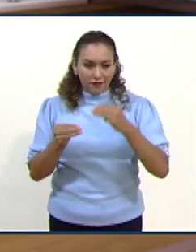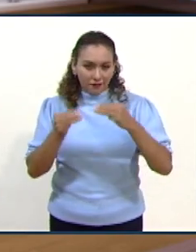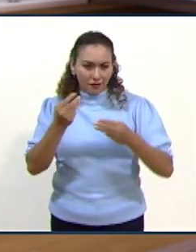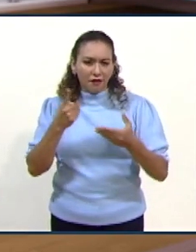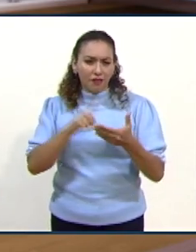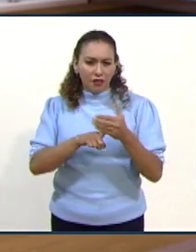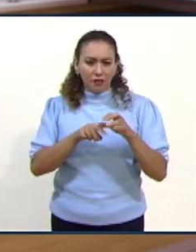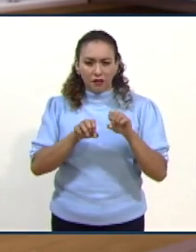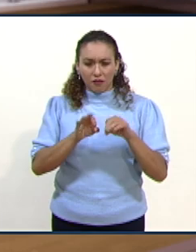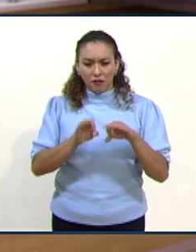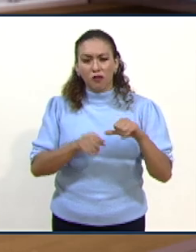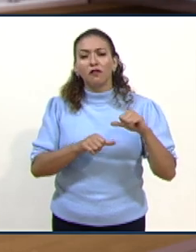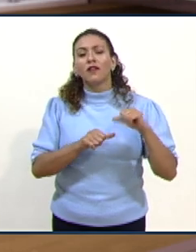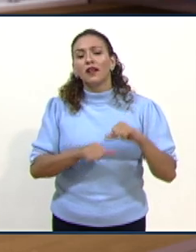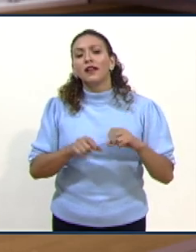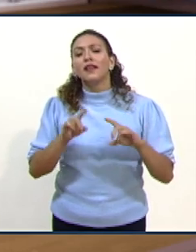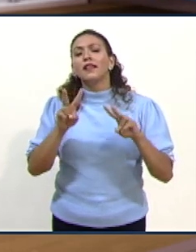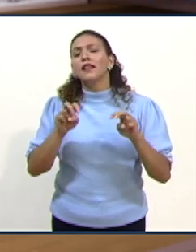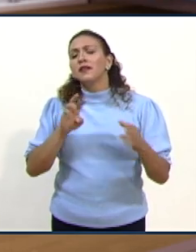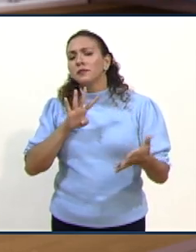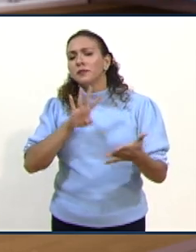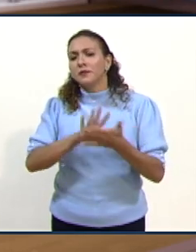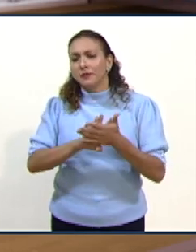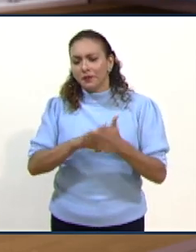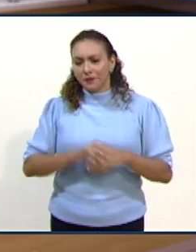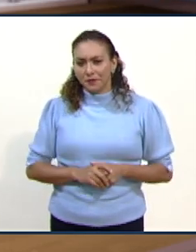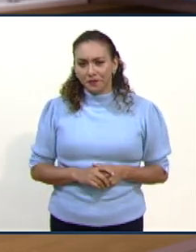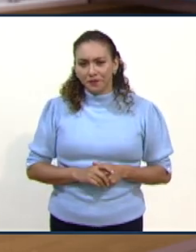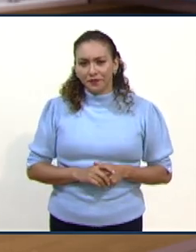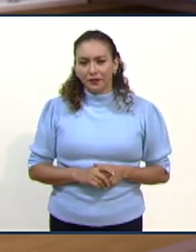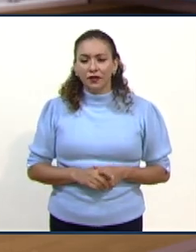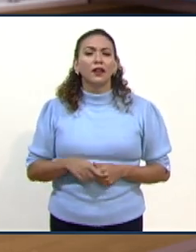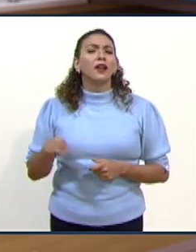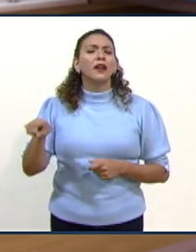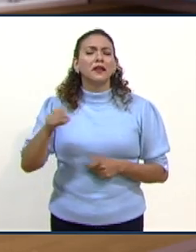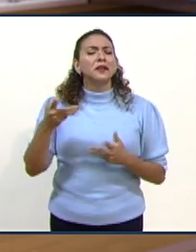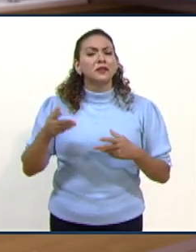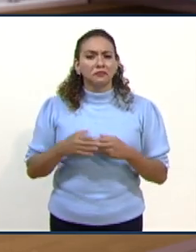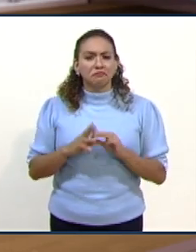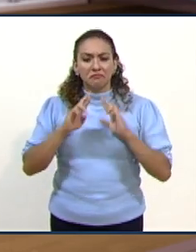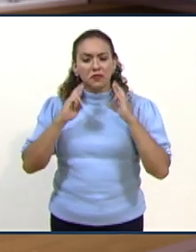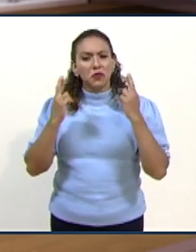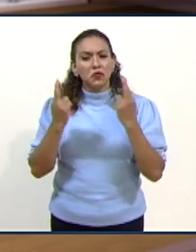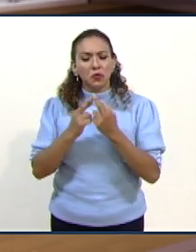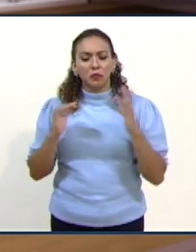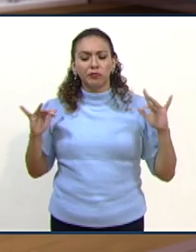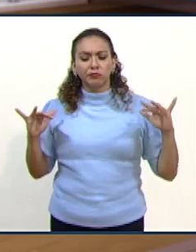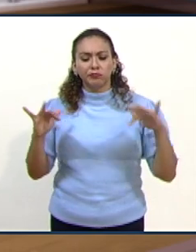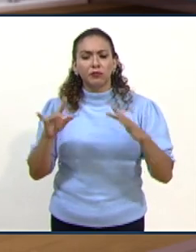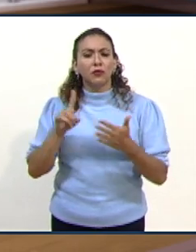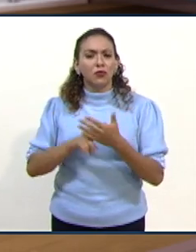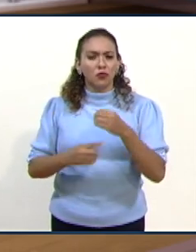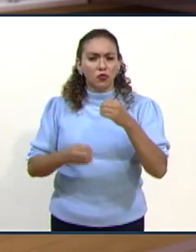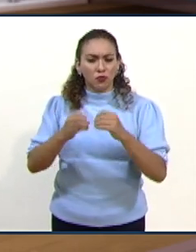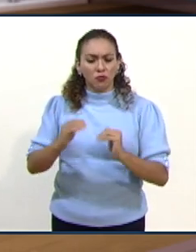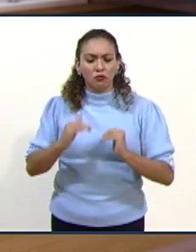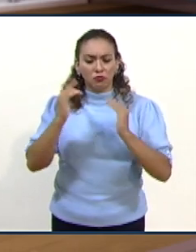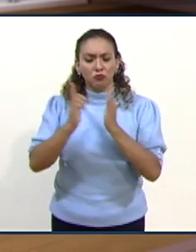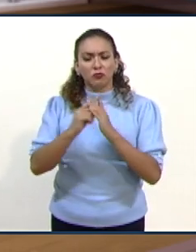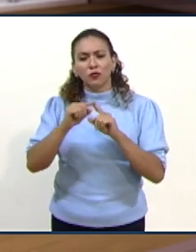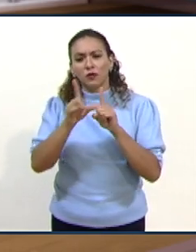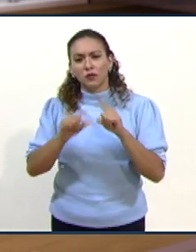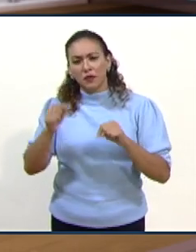tribunales colegiados en materia penal del primer circuito se reunieron este martes en la sede alterna de la Suprema Corte para abordar